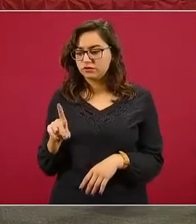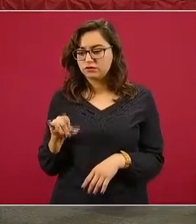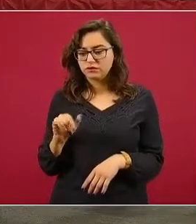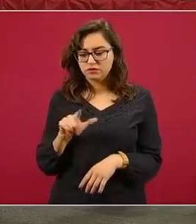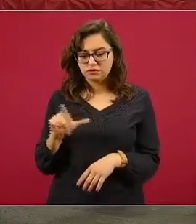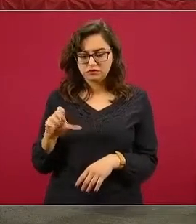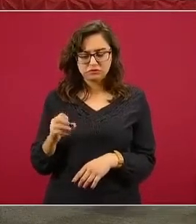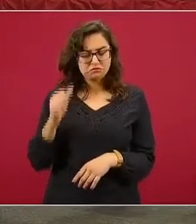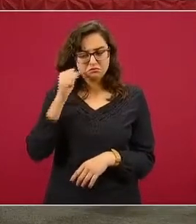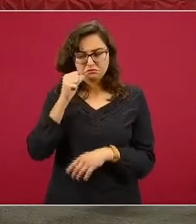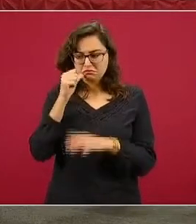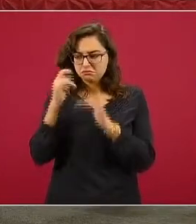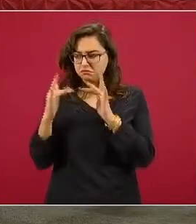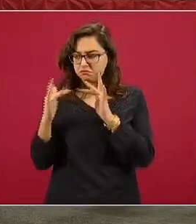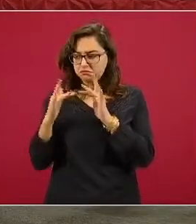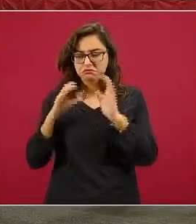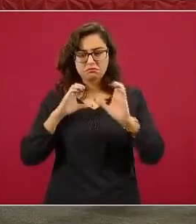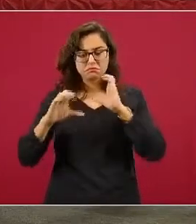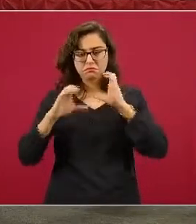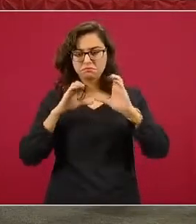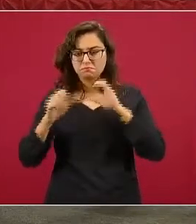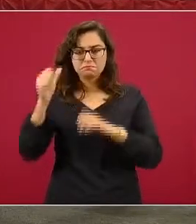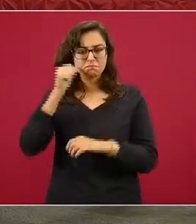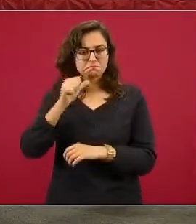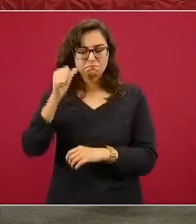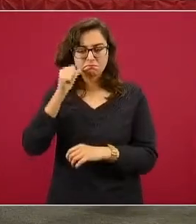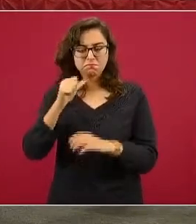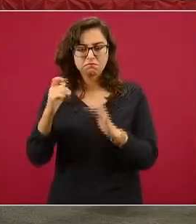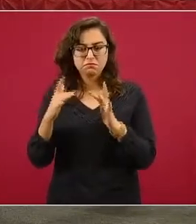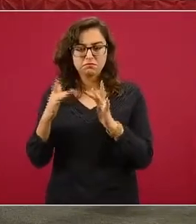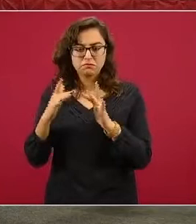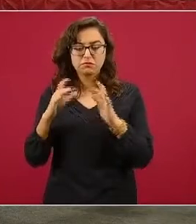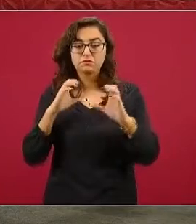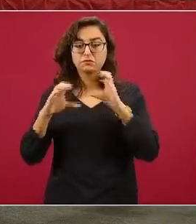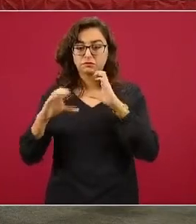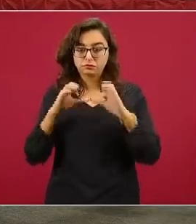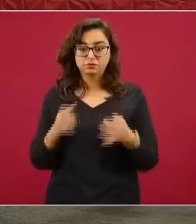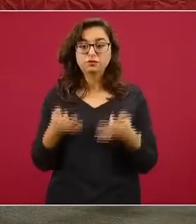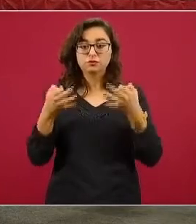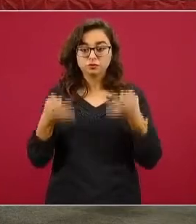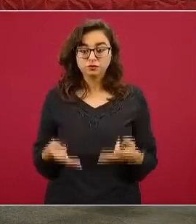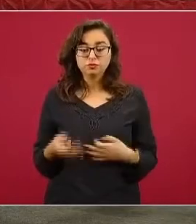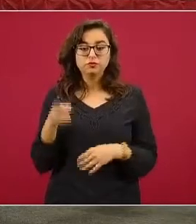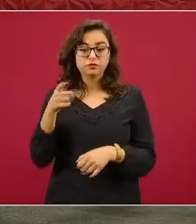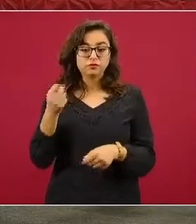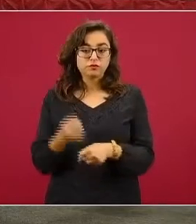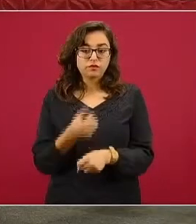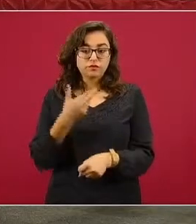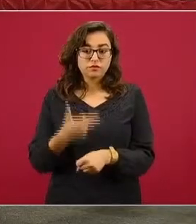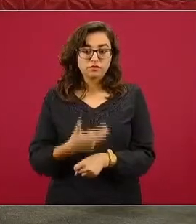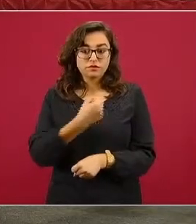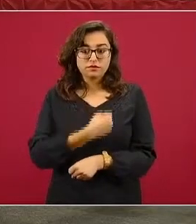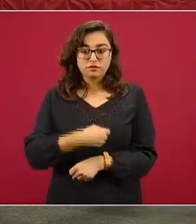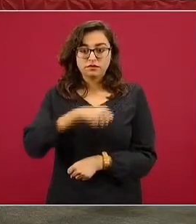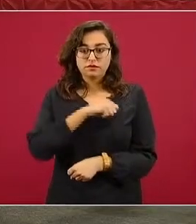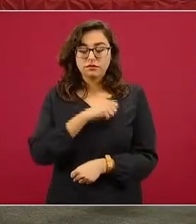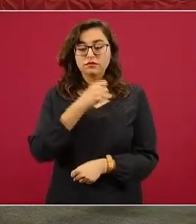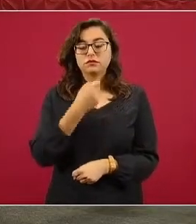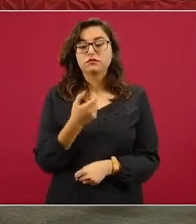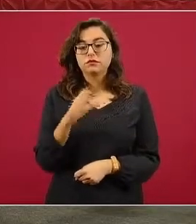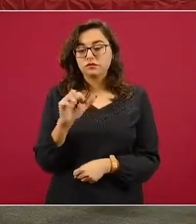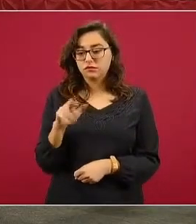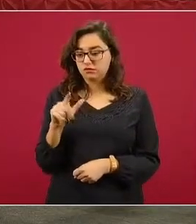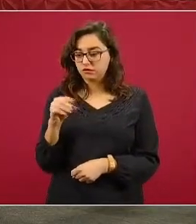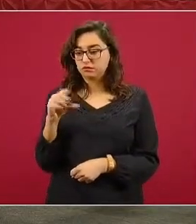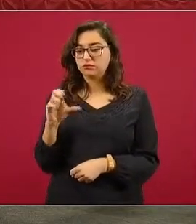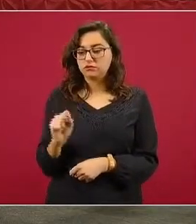muy continua con nosotros, está haciendo siempre acciones muy correctas. Su secretario de Salud, el doctor Carlos de la Peña Pintos,